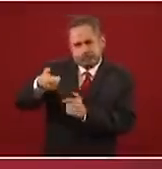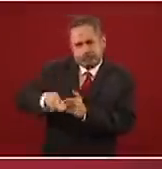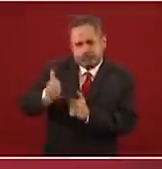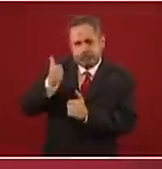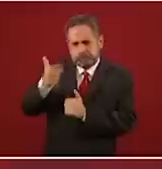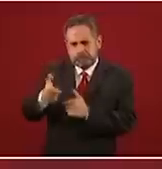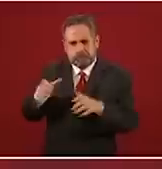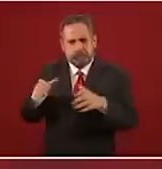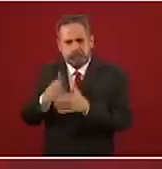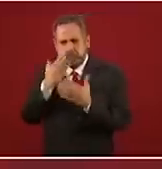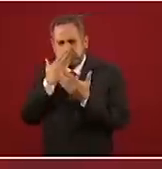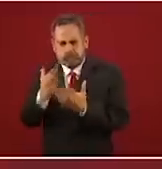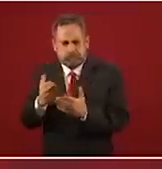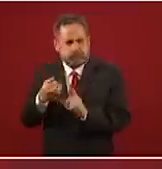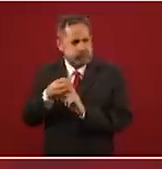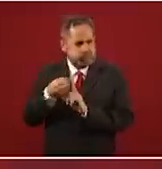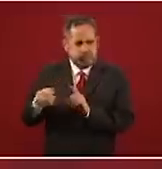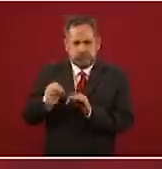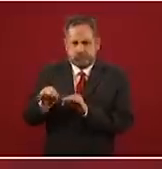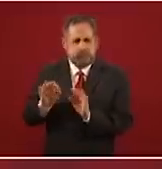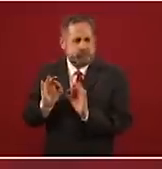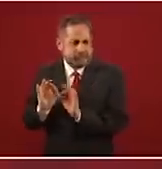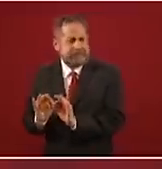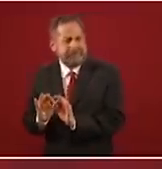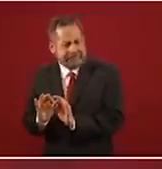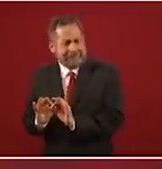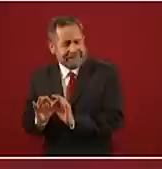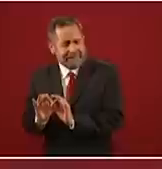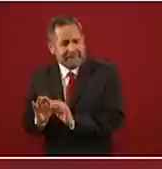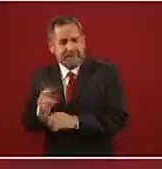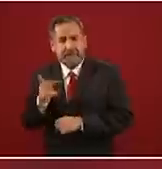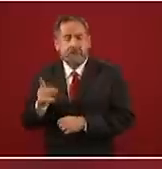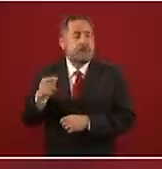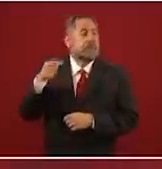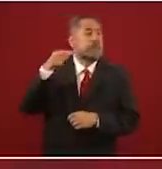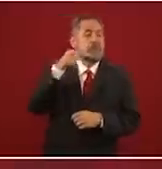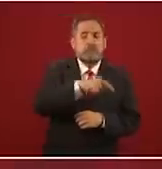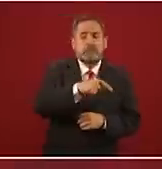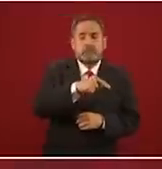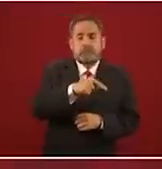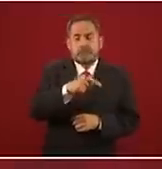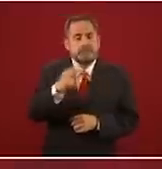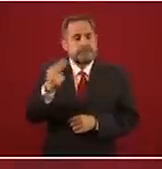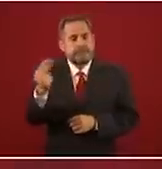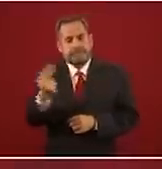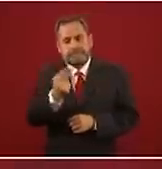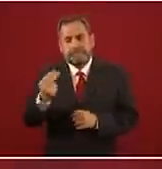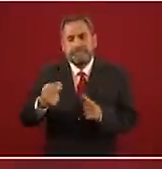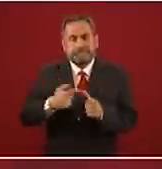se formalicen las actividades económicas, pero para eso se necesita,